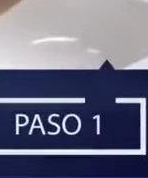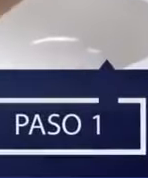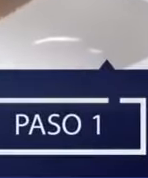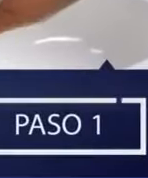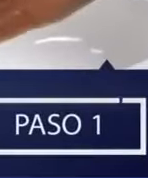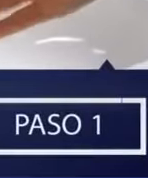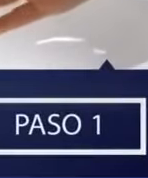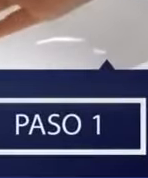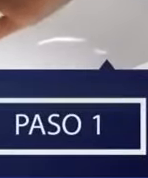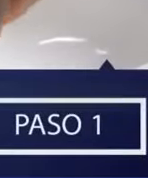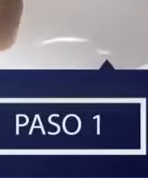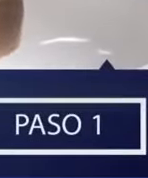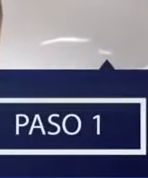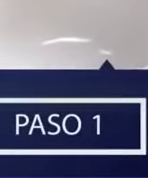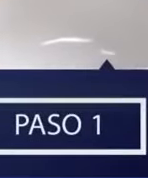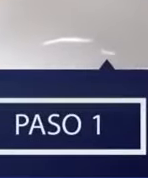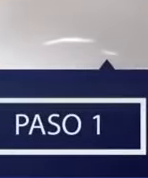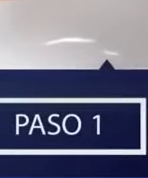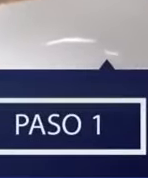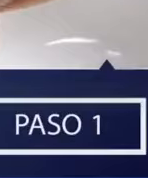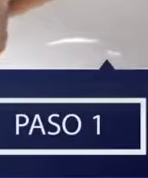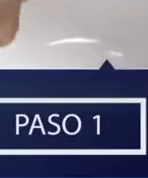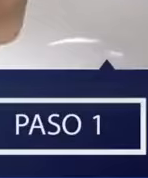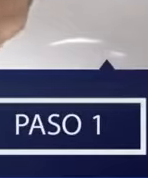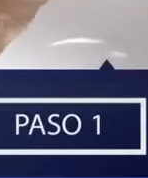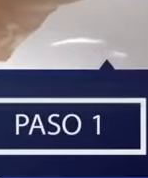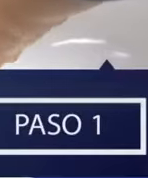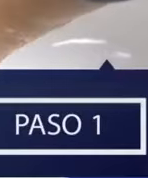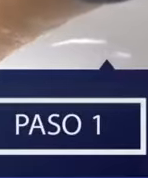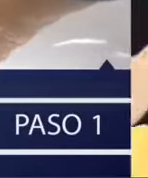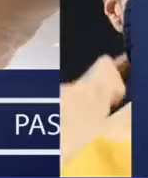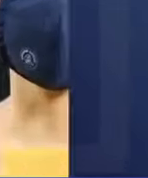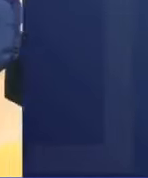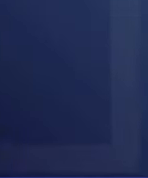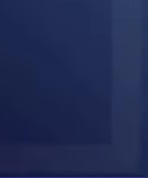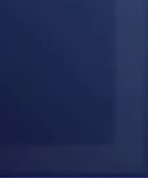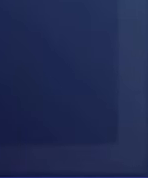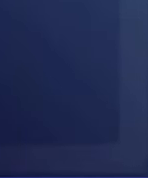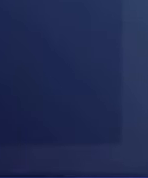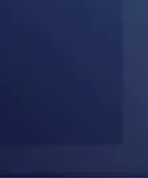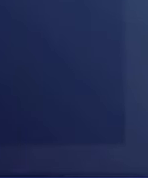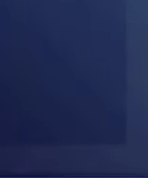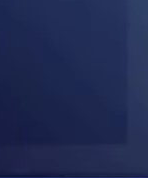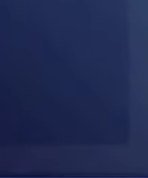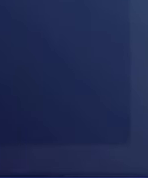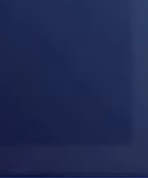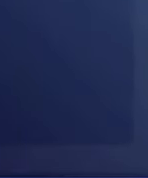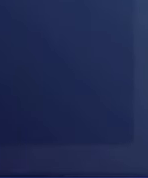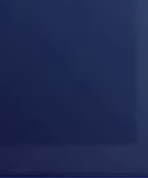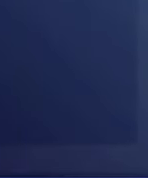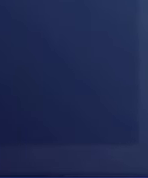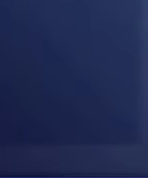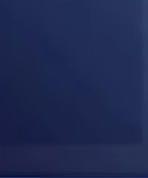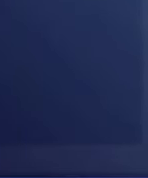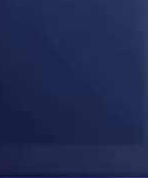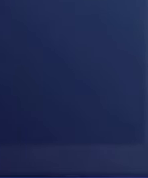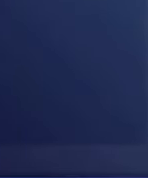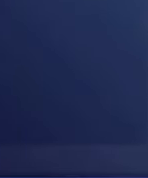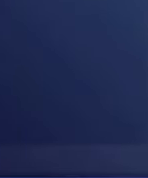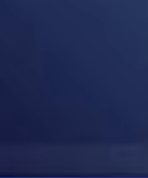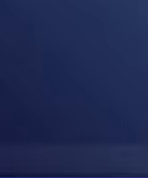1. Lávese las manos con agua y jabón o use solución alcohólica. Paso 2. Al